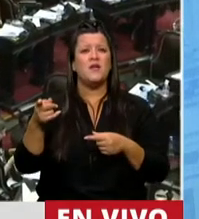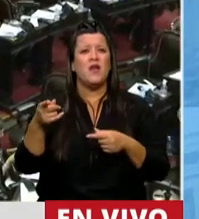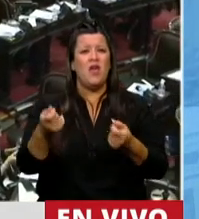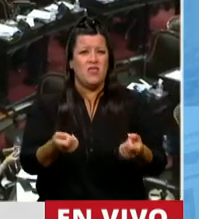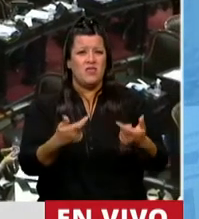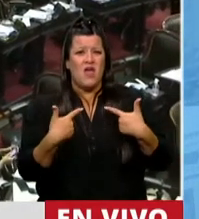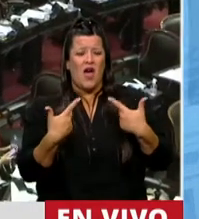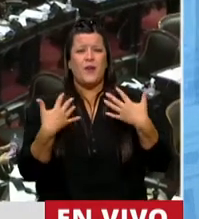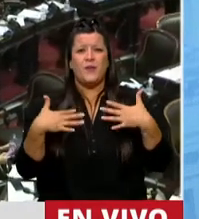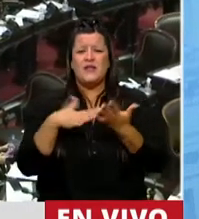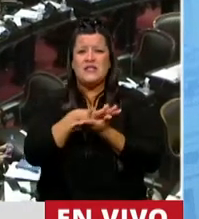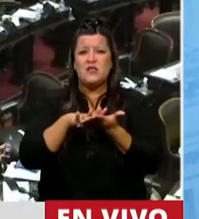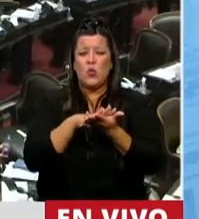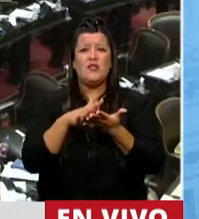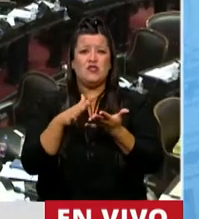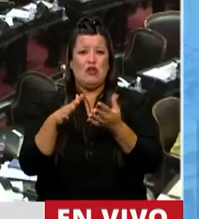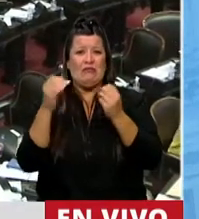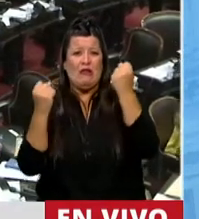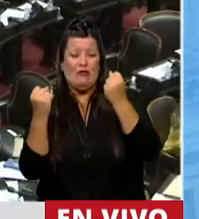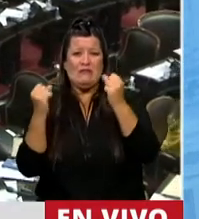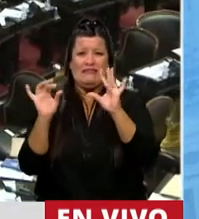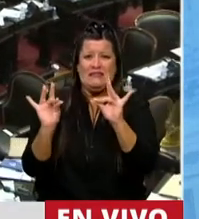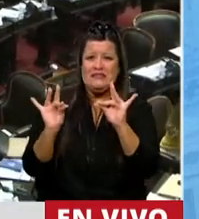una situación de tipo económica.